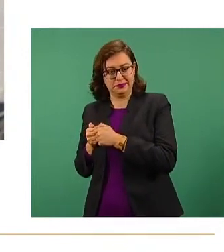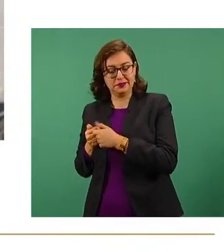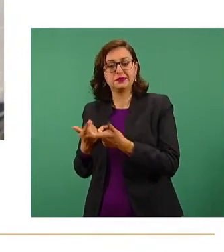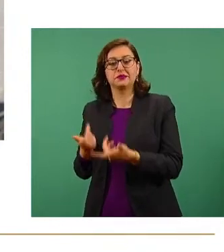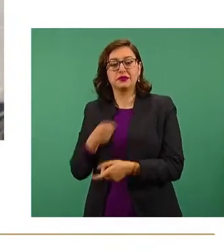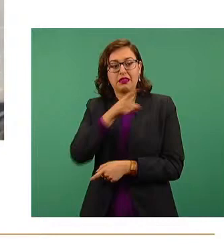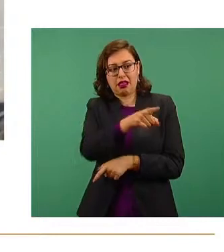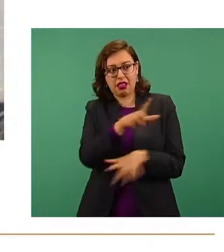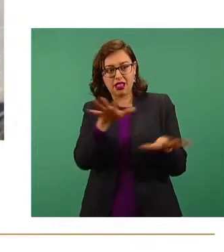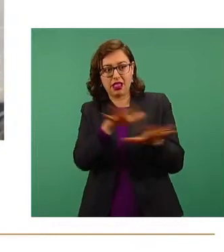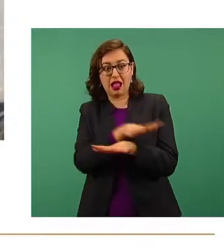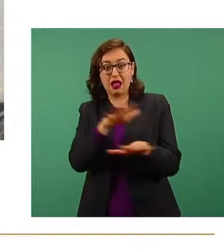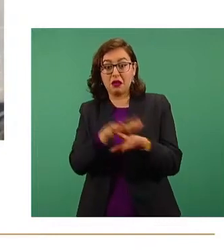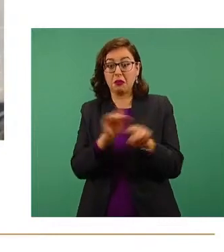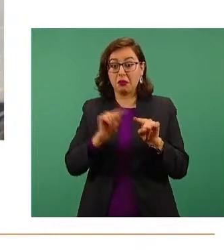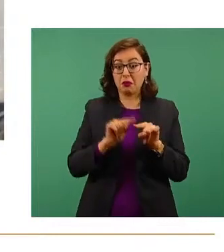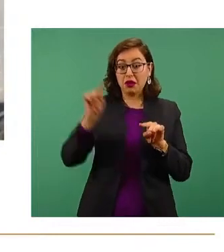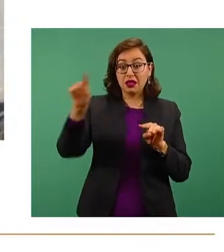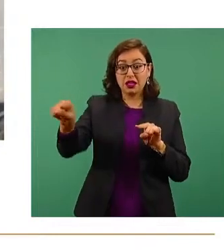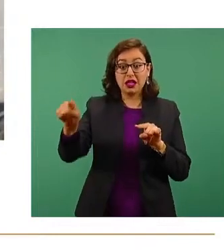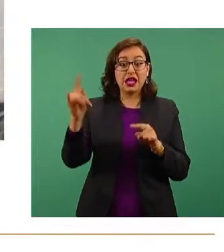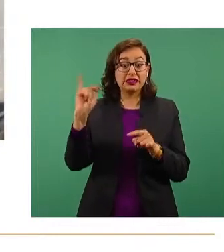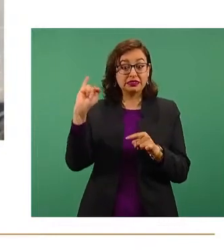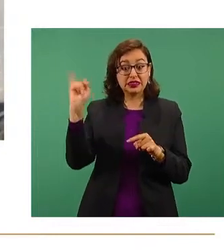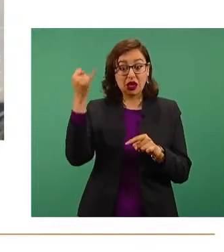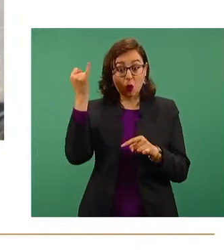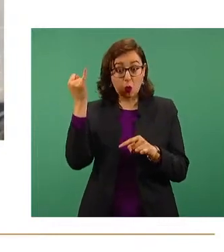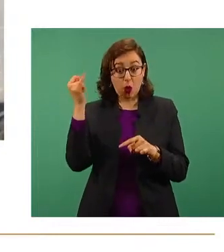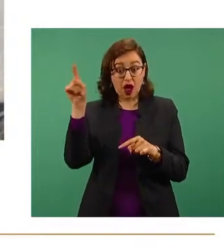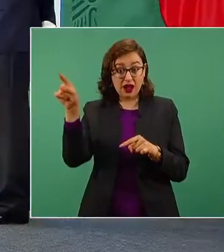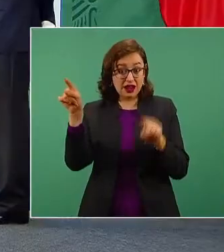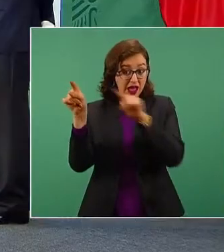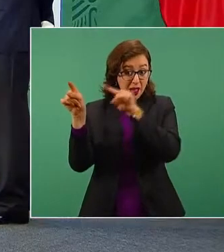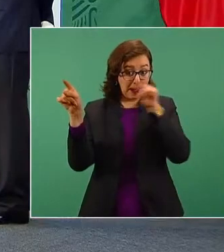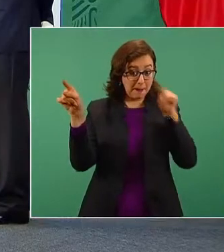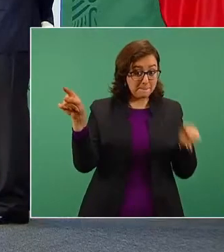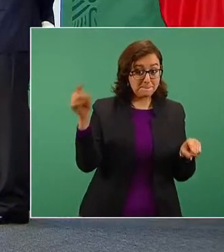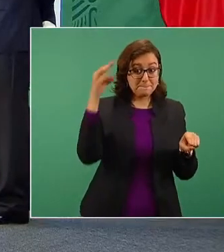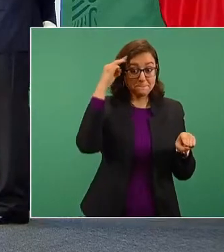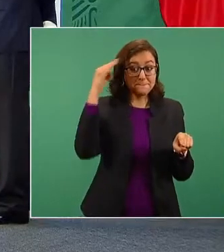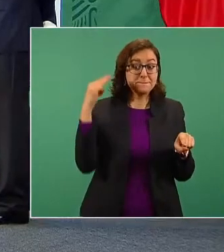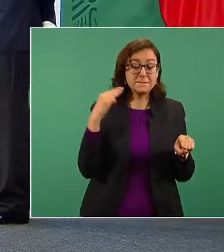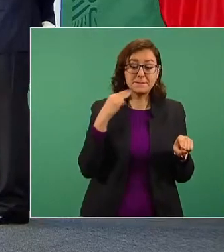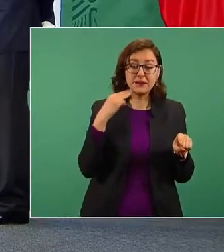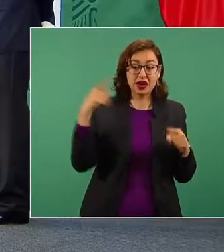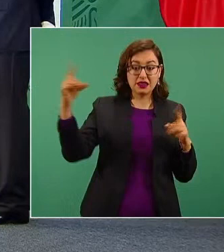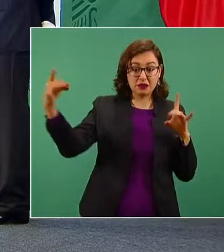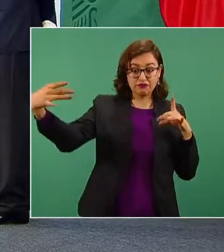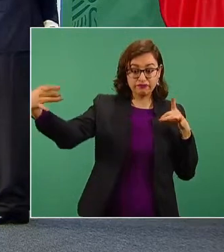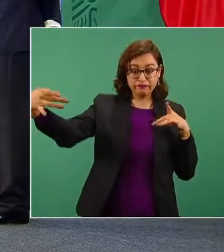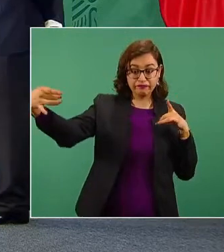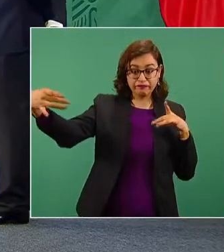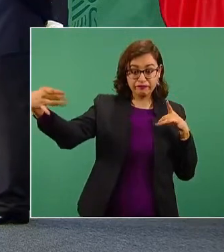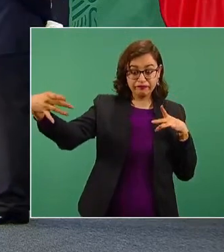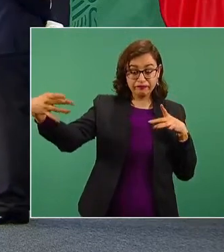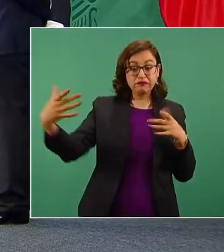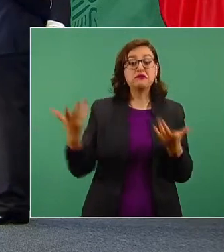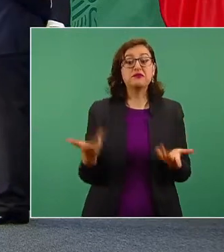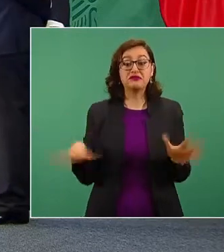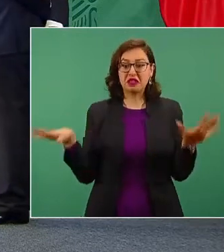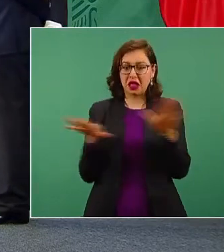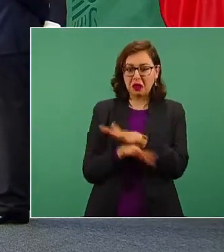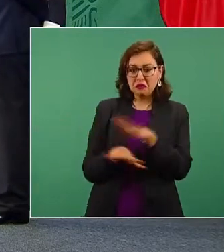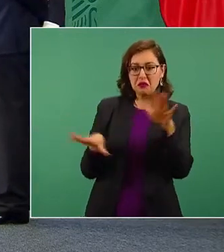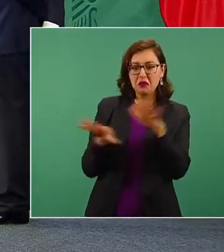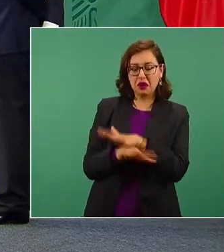persona en Tijuana y la gasolinera en Mérida, a lo mejor por eso andan tan preocupados en Mérida, y poder